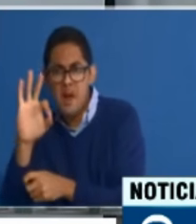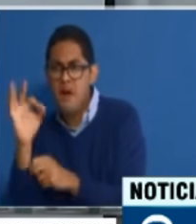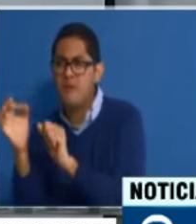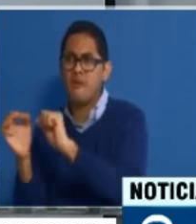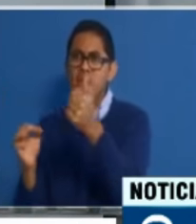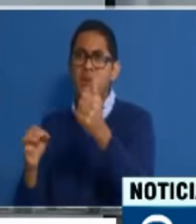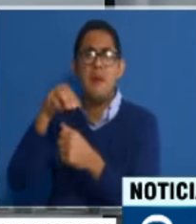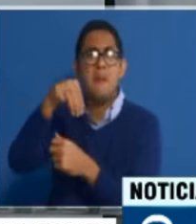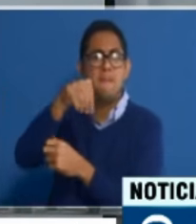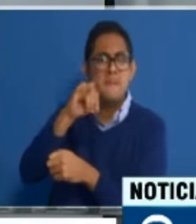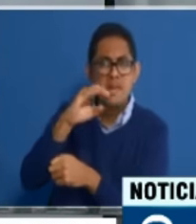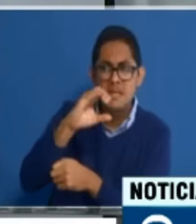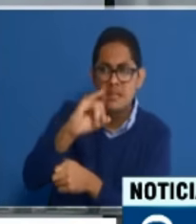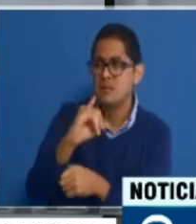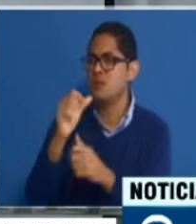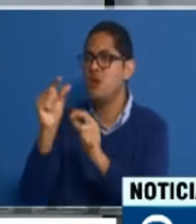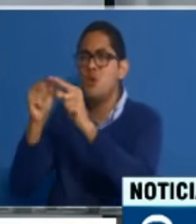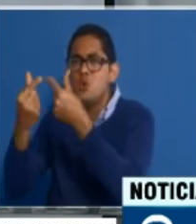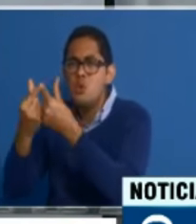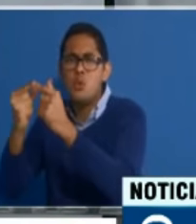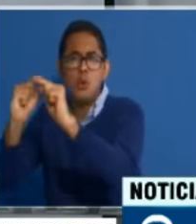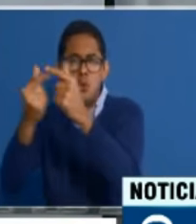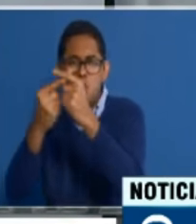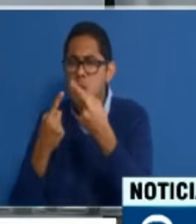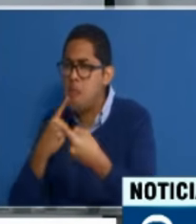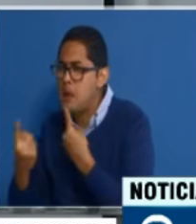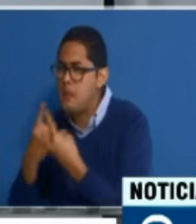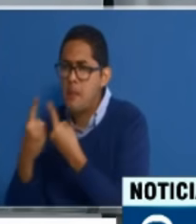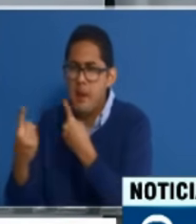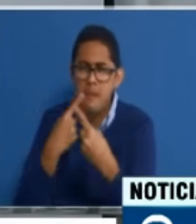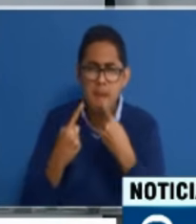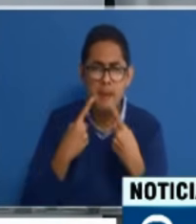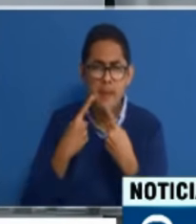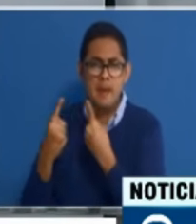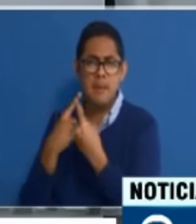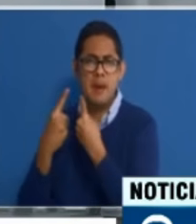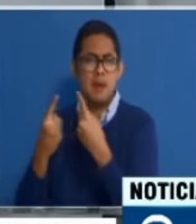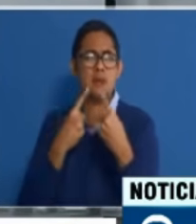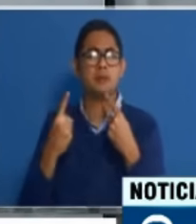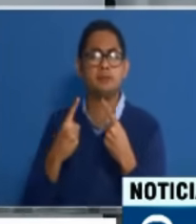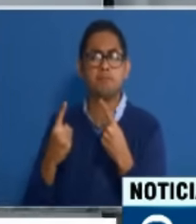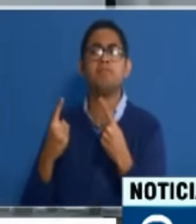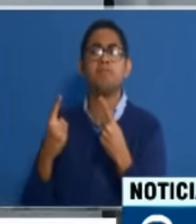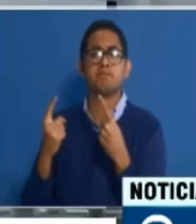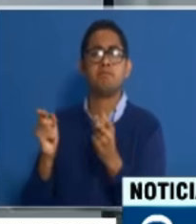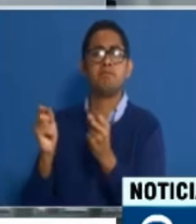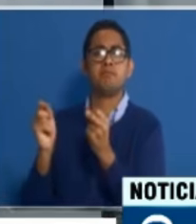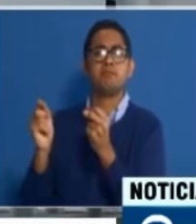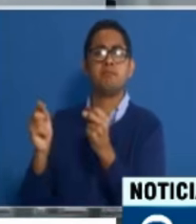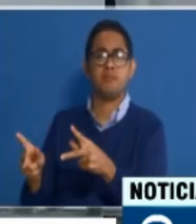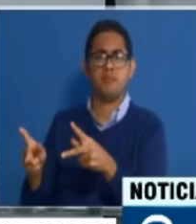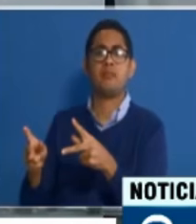con el Ministerio de Comercio, con gremios y además también con